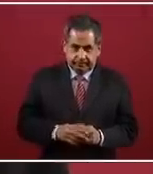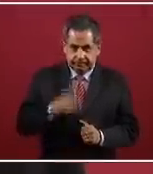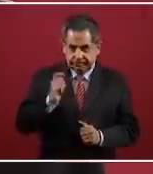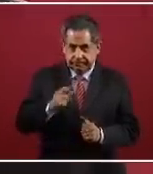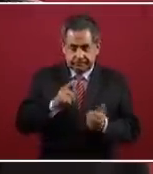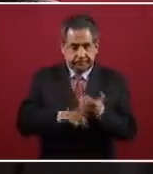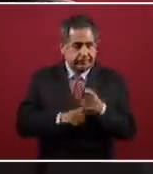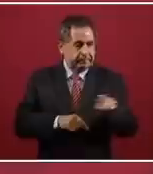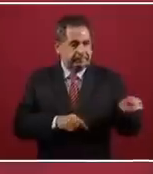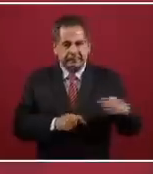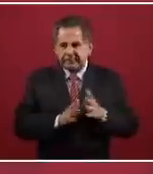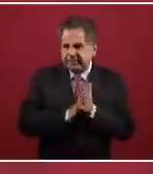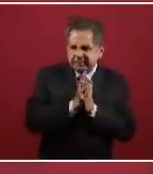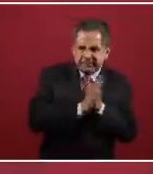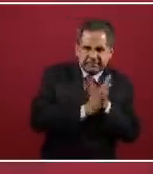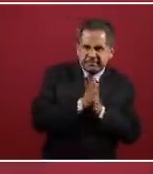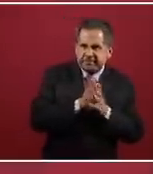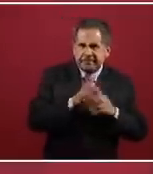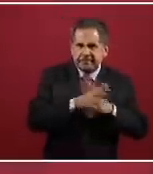ensarapados